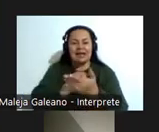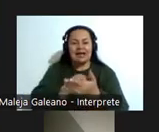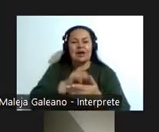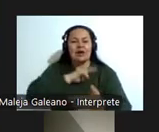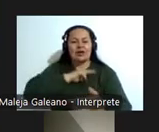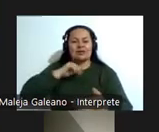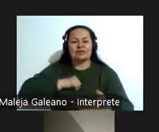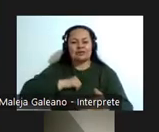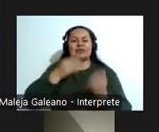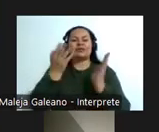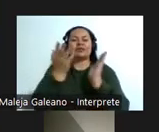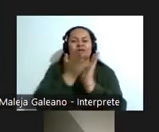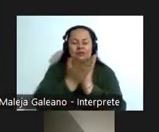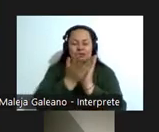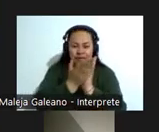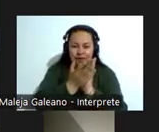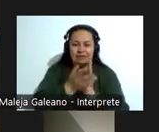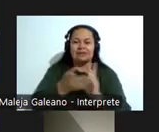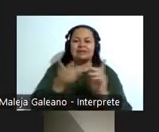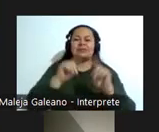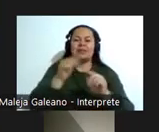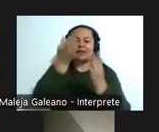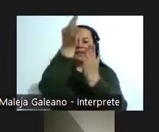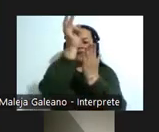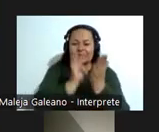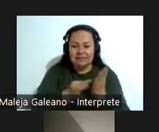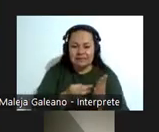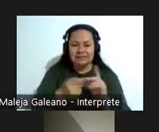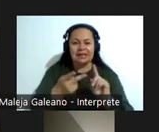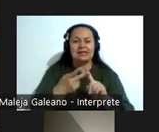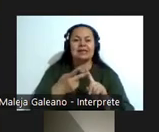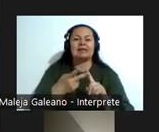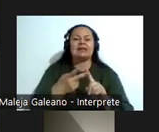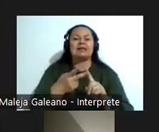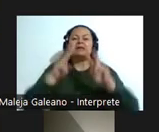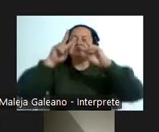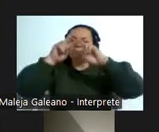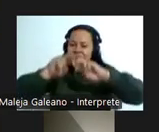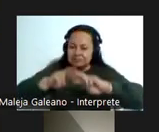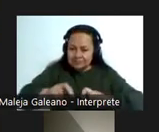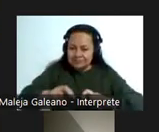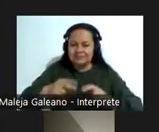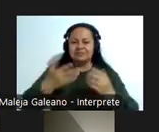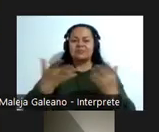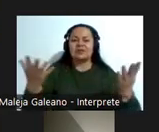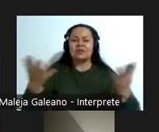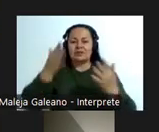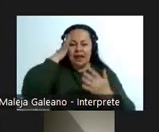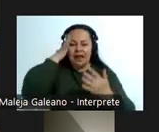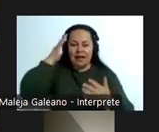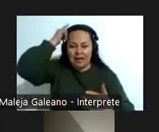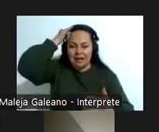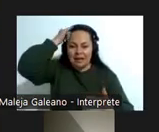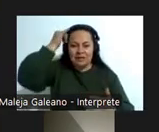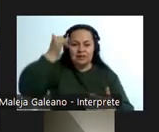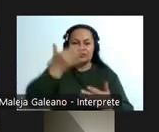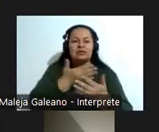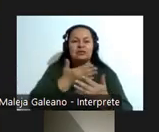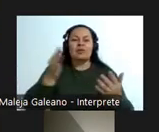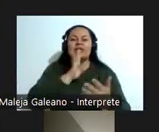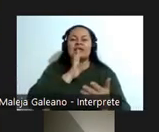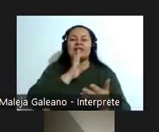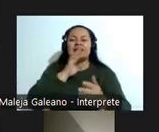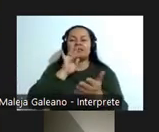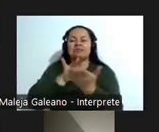nosotras los estudiantes, entre los tesistas un montón, entre los investigadores, entre los académicos, en quienes participamos